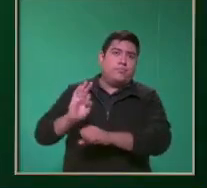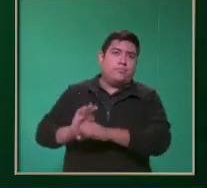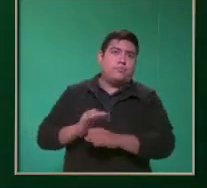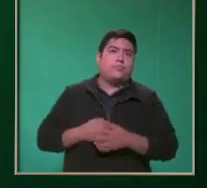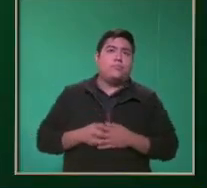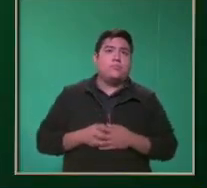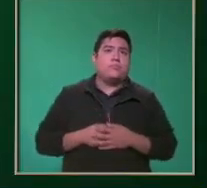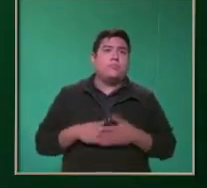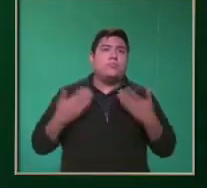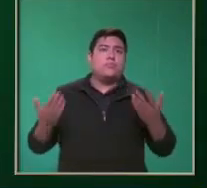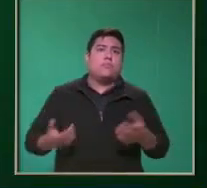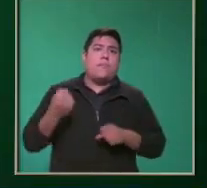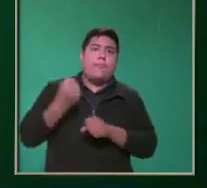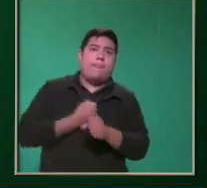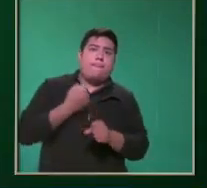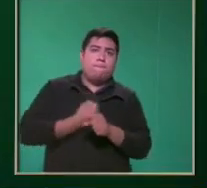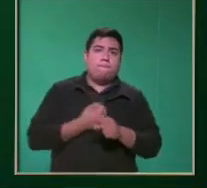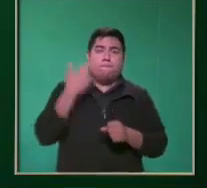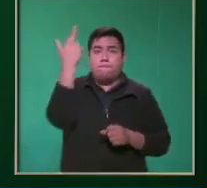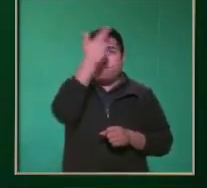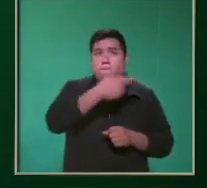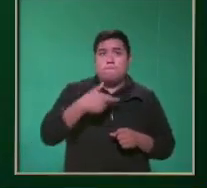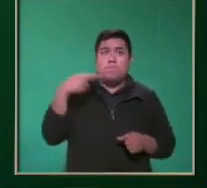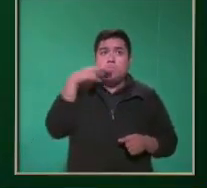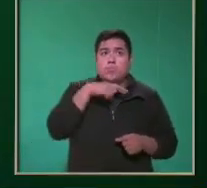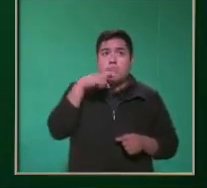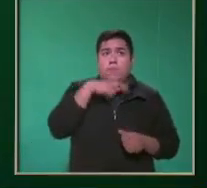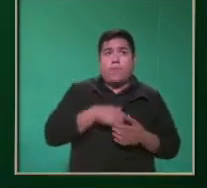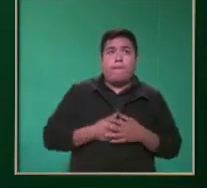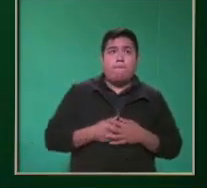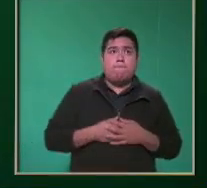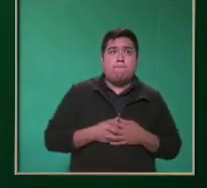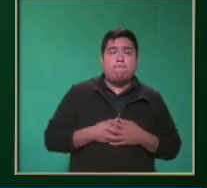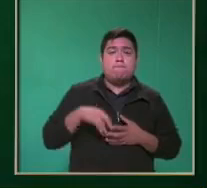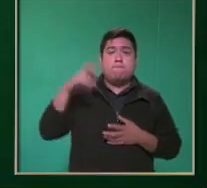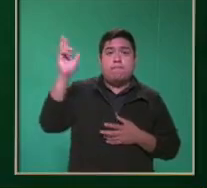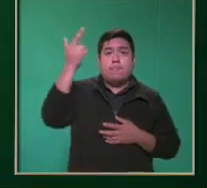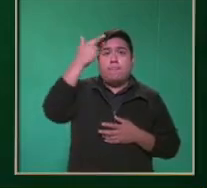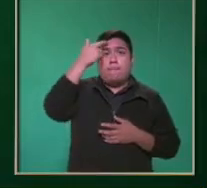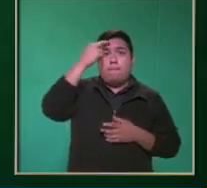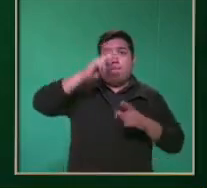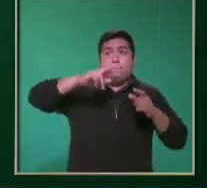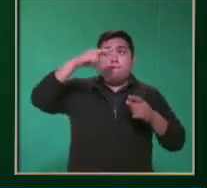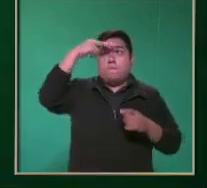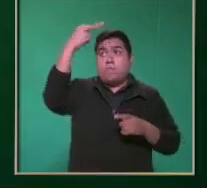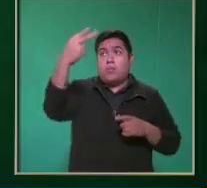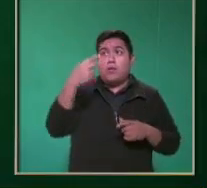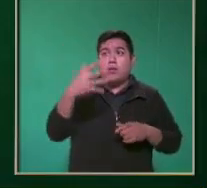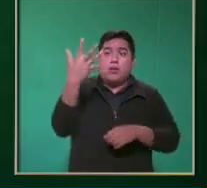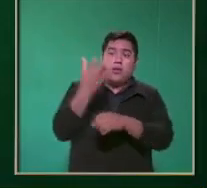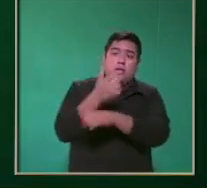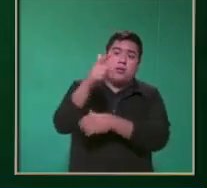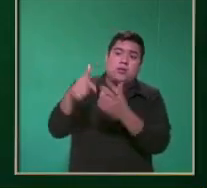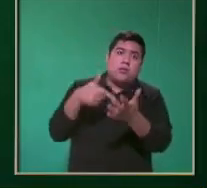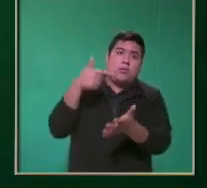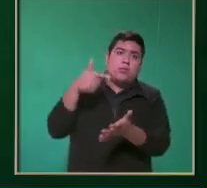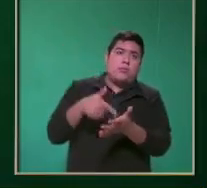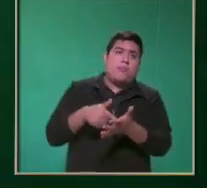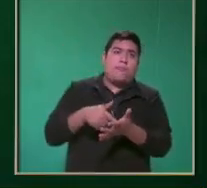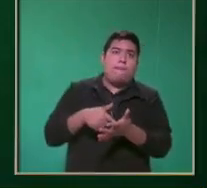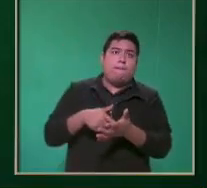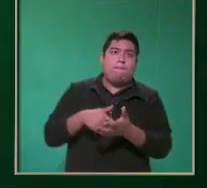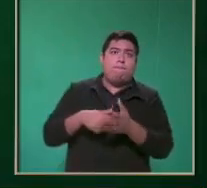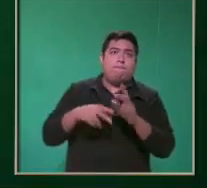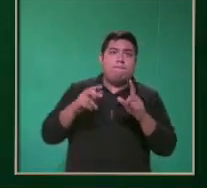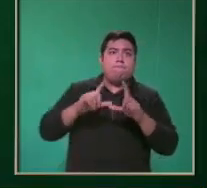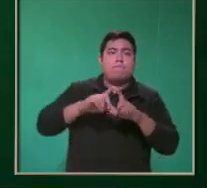Bien, vamos a repasar de manera muy rápida. Recuerda, México es el quinto lugar entre los